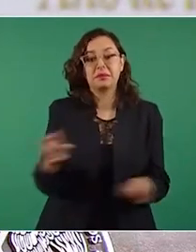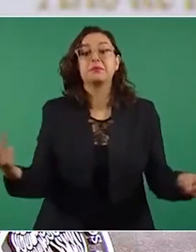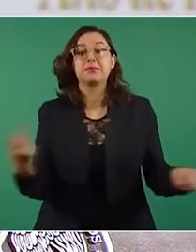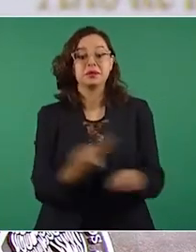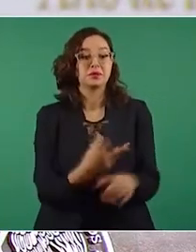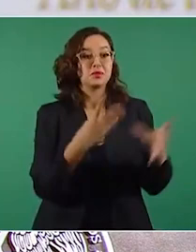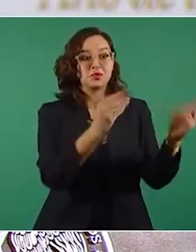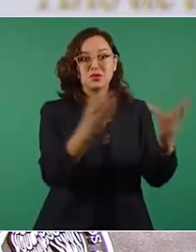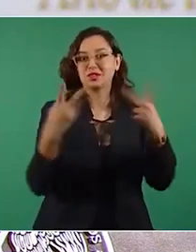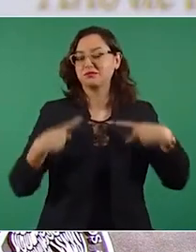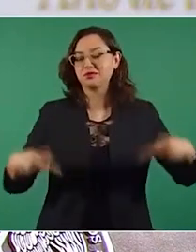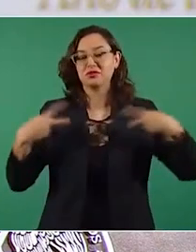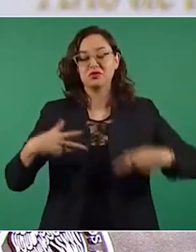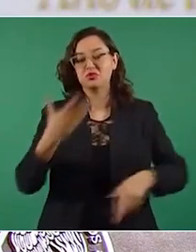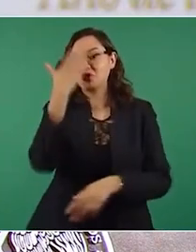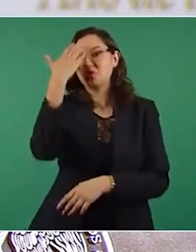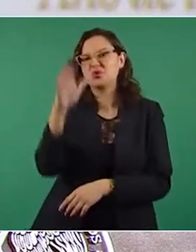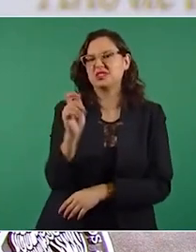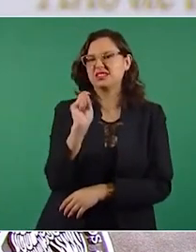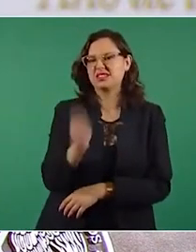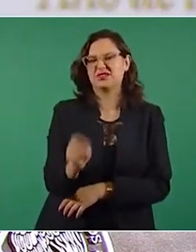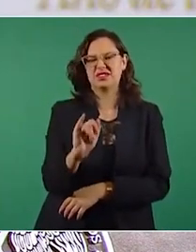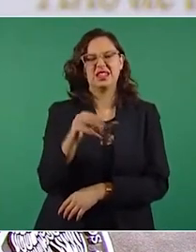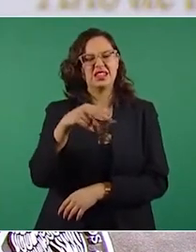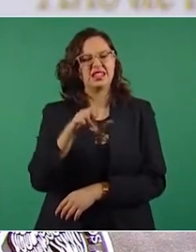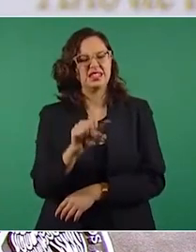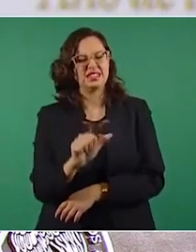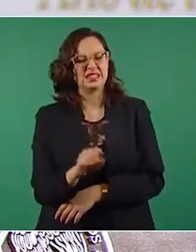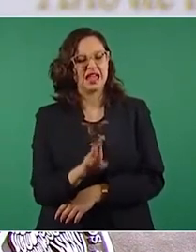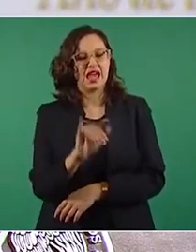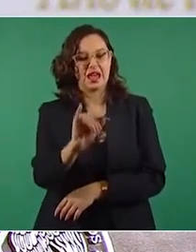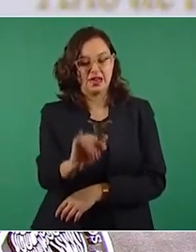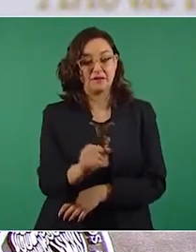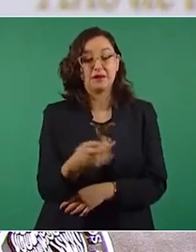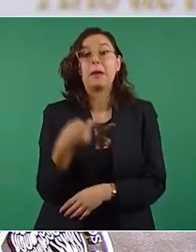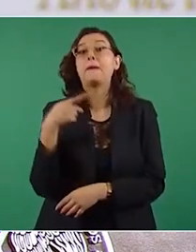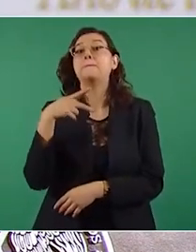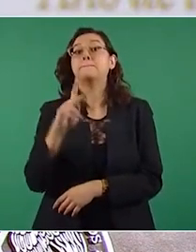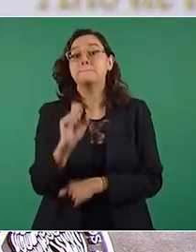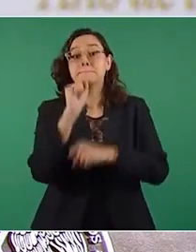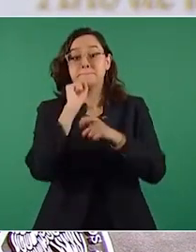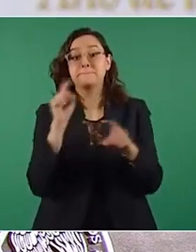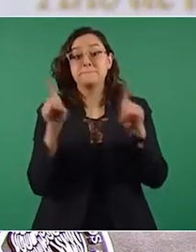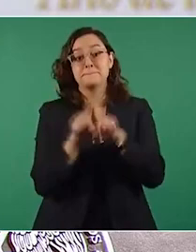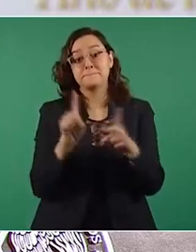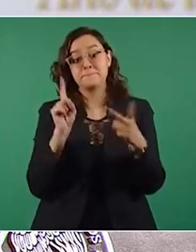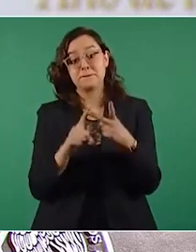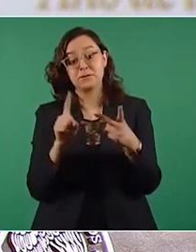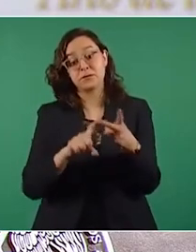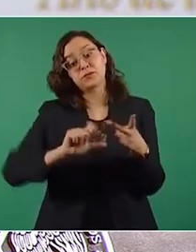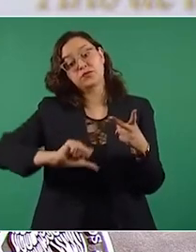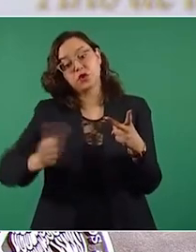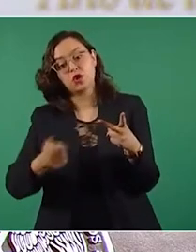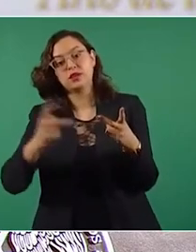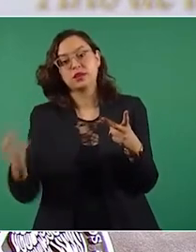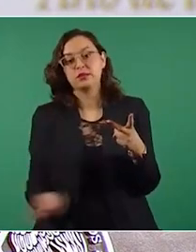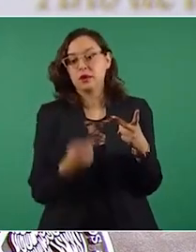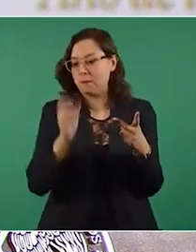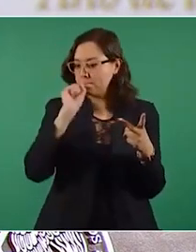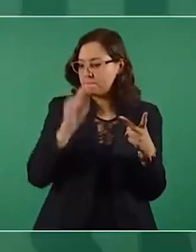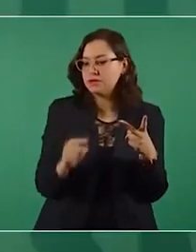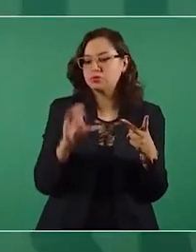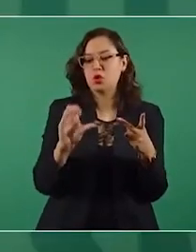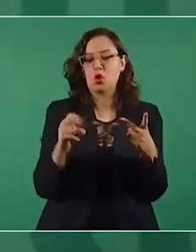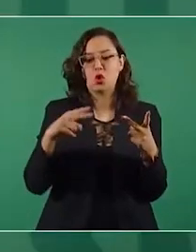servicios públicos de salud. Pero hay otra pregunta que registra el Coneval sobre el acceso a los servicios de salud que es